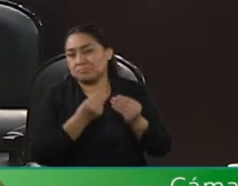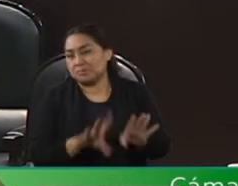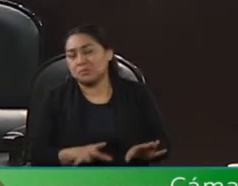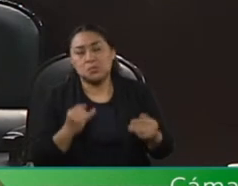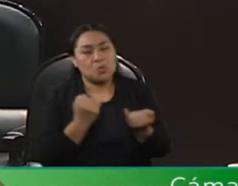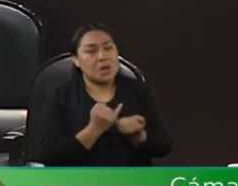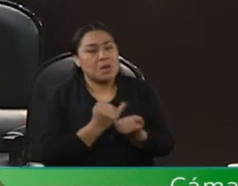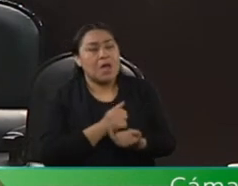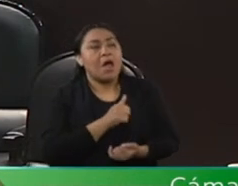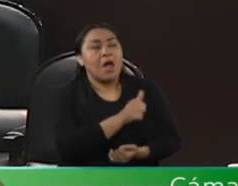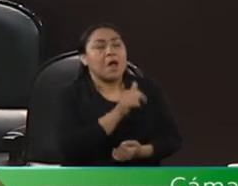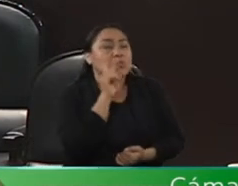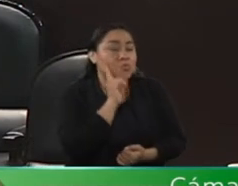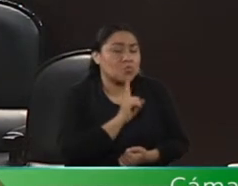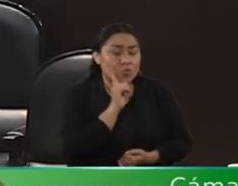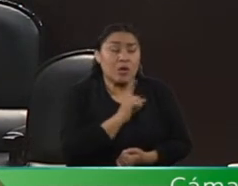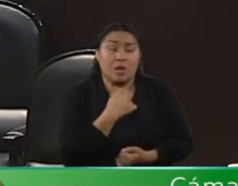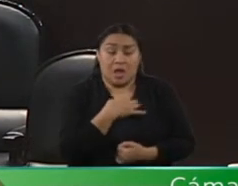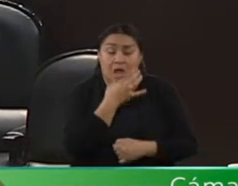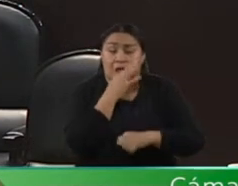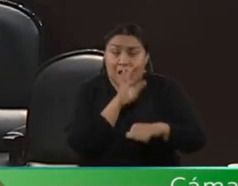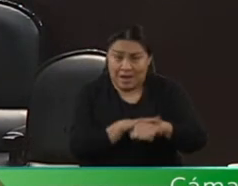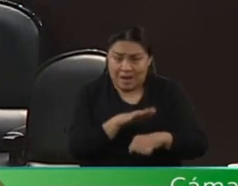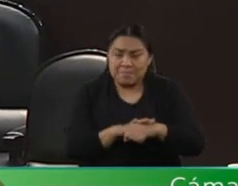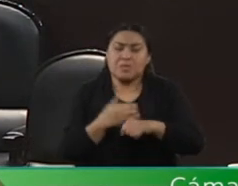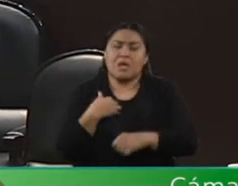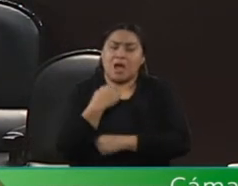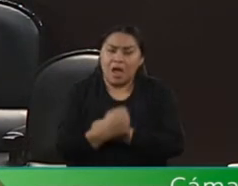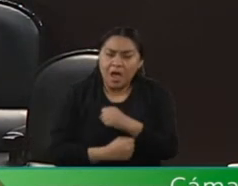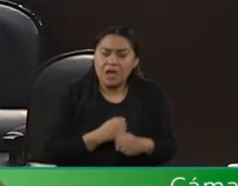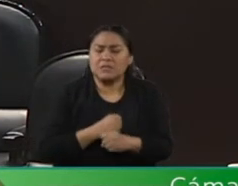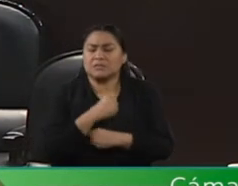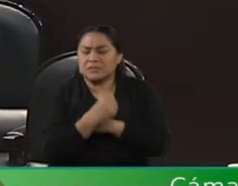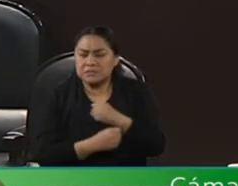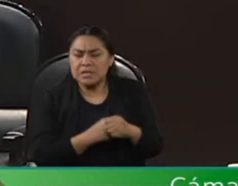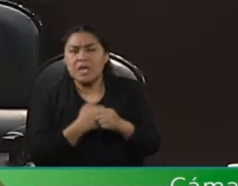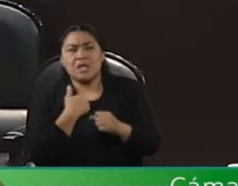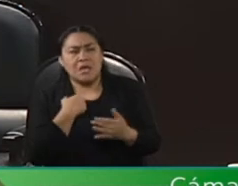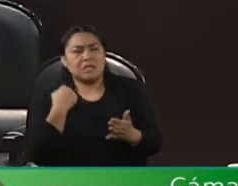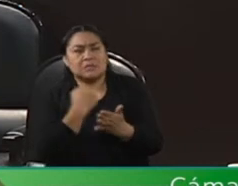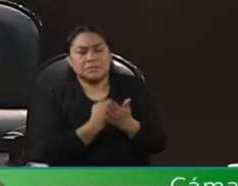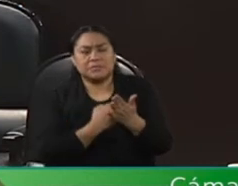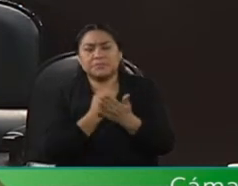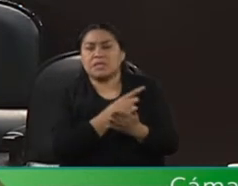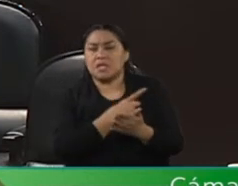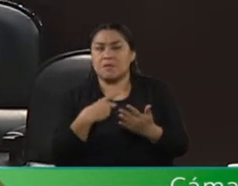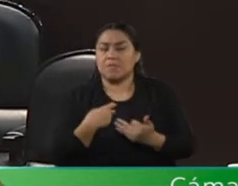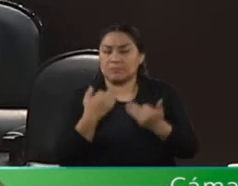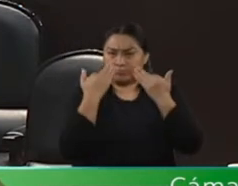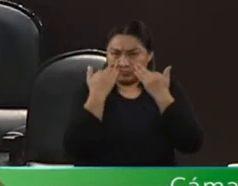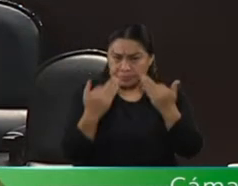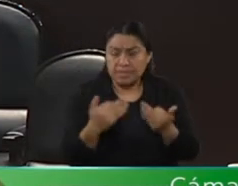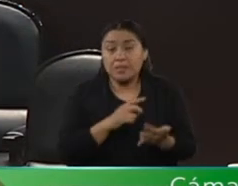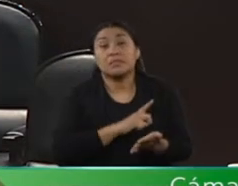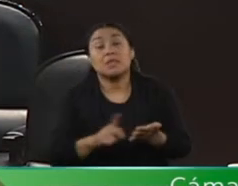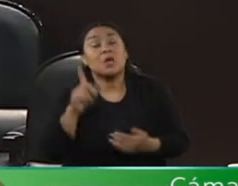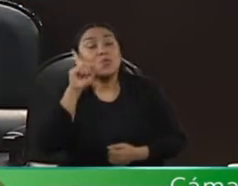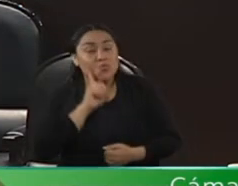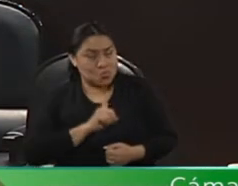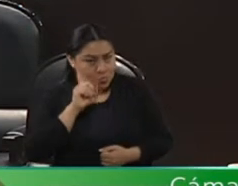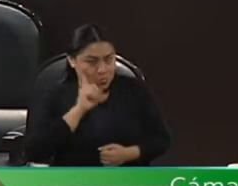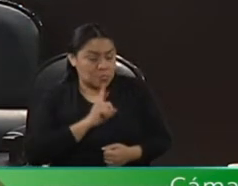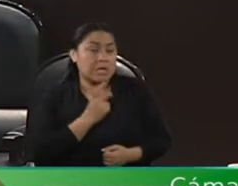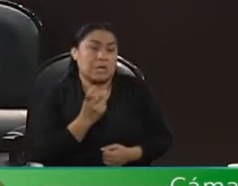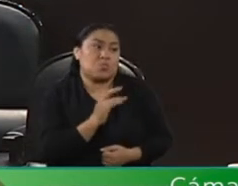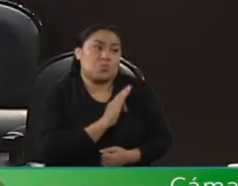digo fuerte y lo digo claro, porque llevo muchos años luchando por visibilizar los derechos de las mujeres y la posibilidad